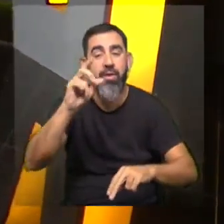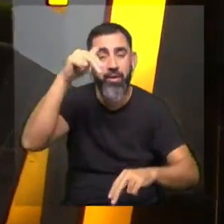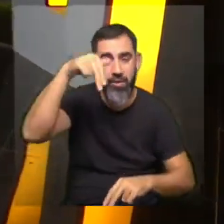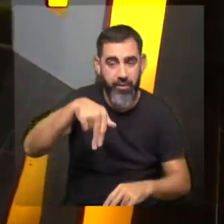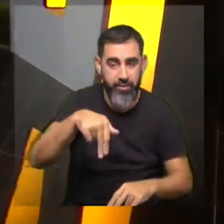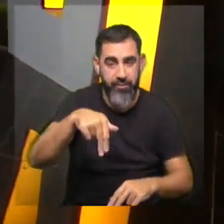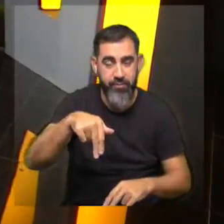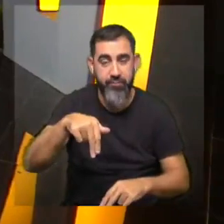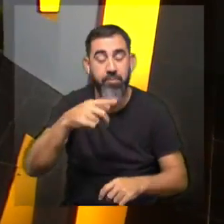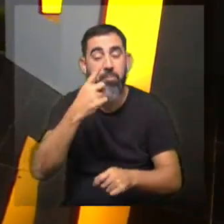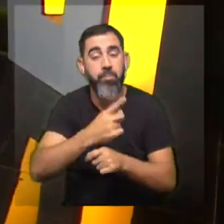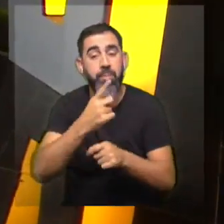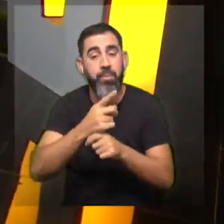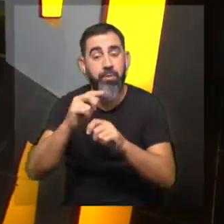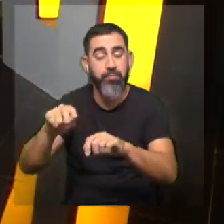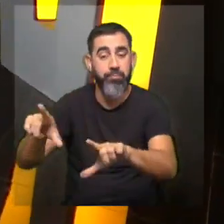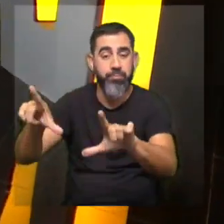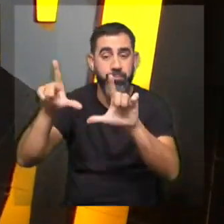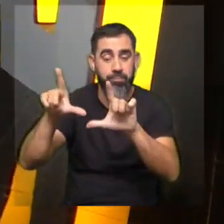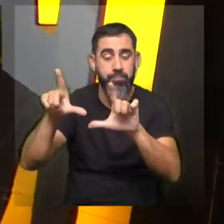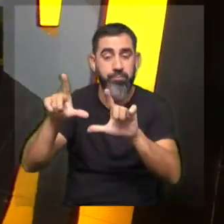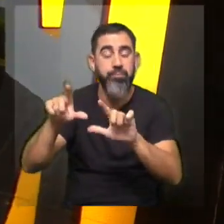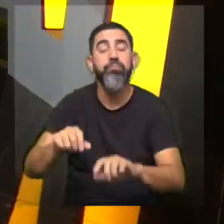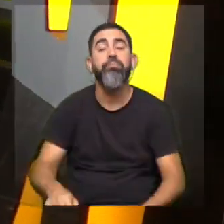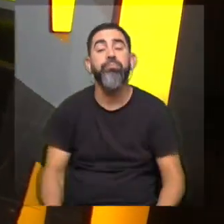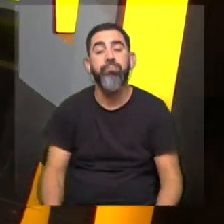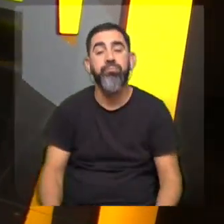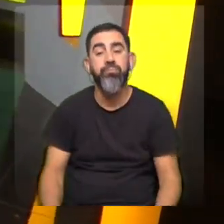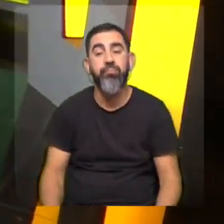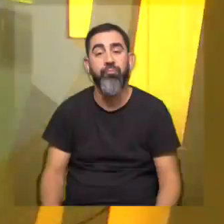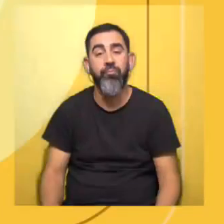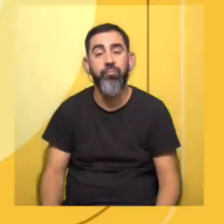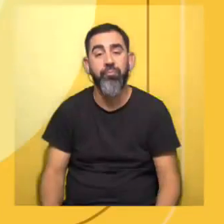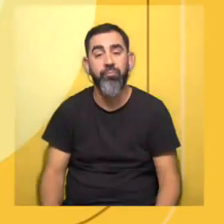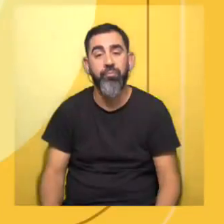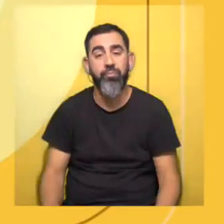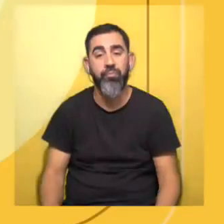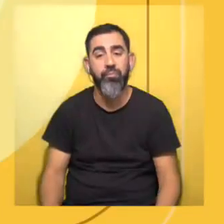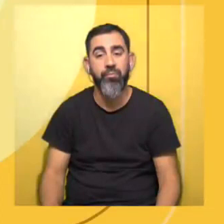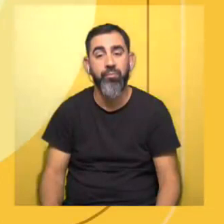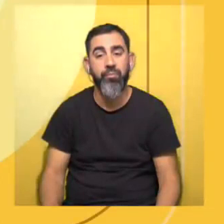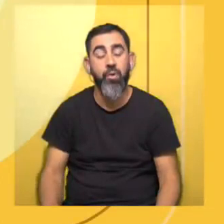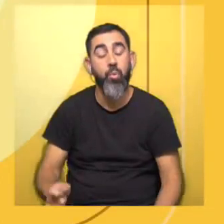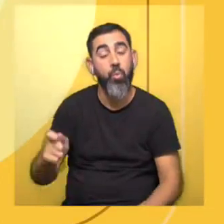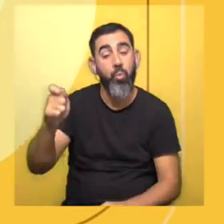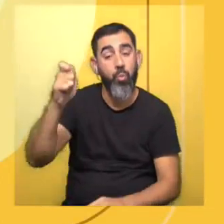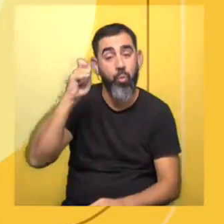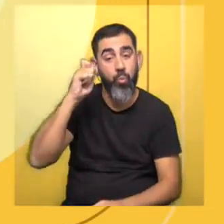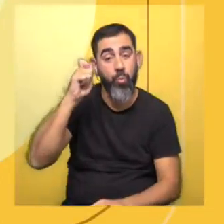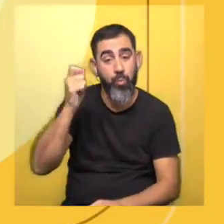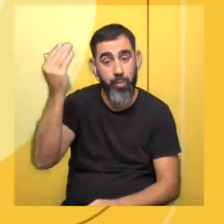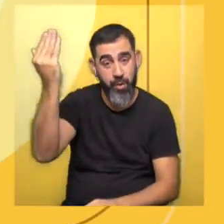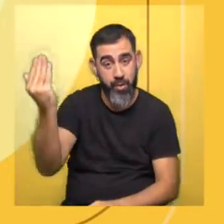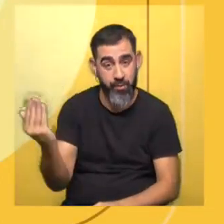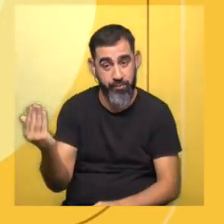ADN. Y si vamos a esta primera placa, por ejemplo, una placa muy festiva, vamos a ver qué es. Un cumpleaños, ahí están los